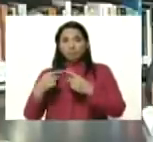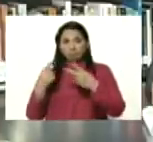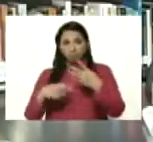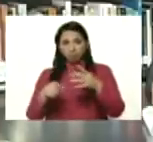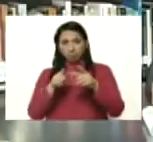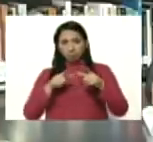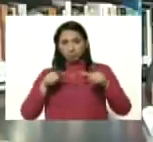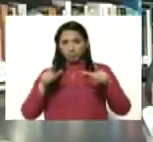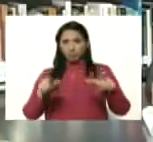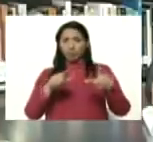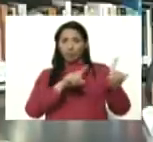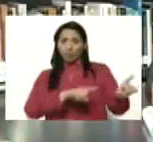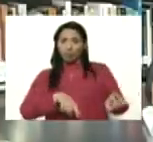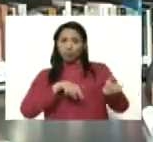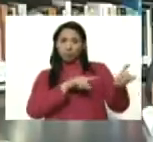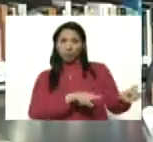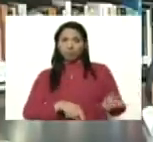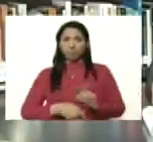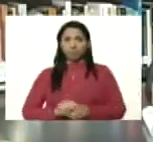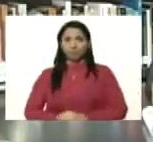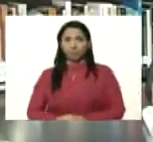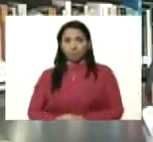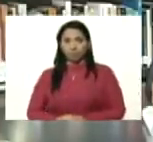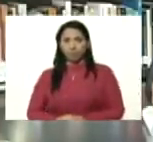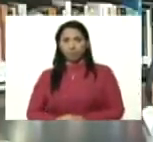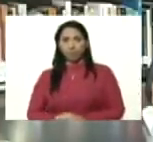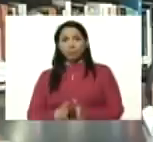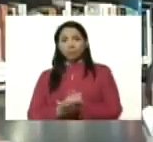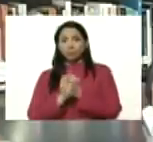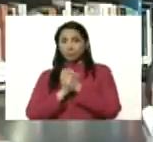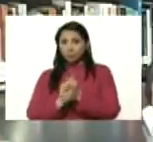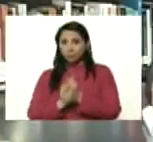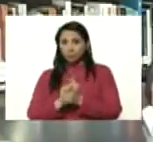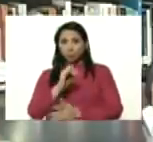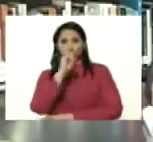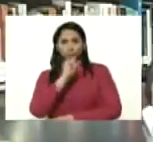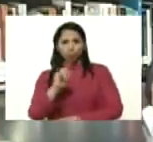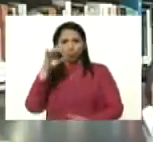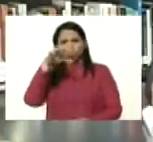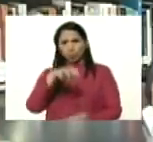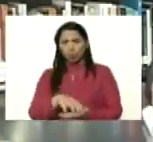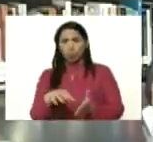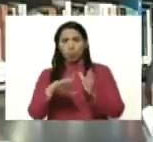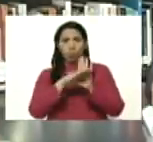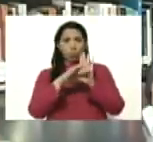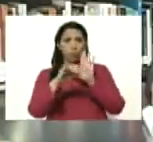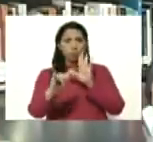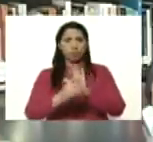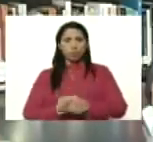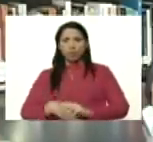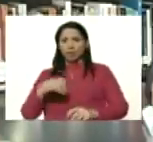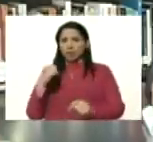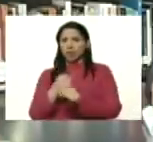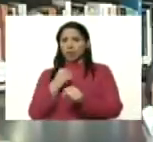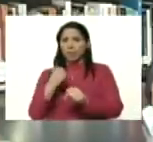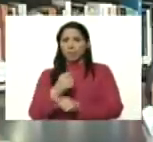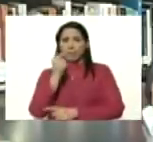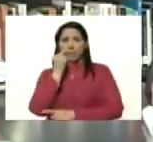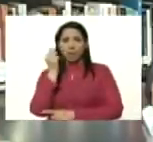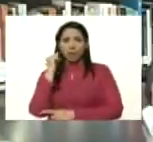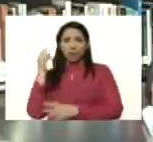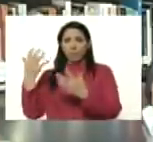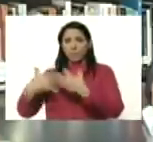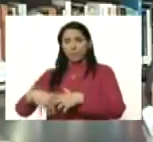de agroalimentarios, compañeros del Zulia, constituyentes, trabajadores de empresas